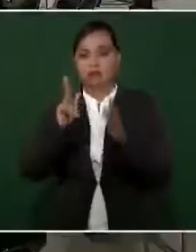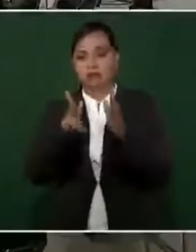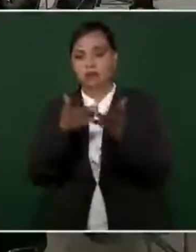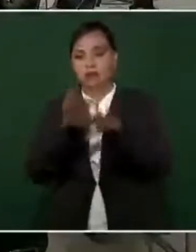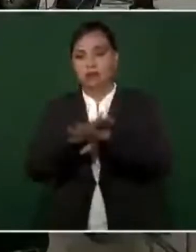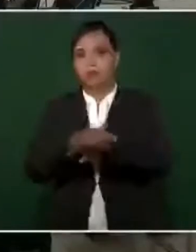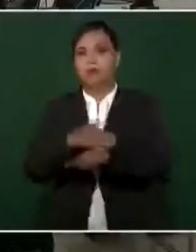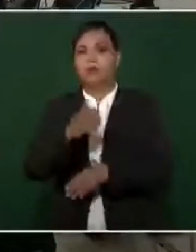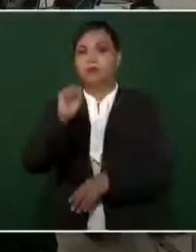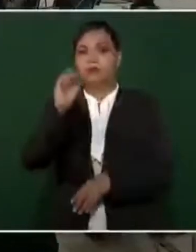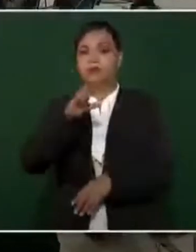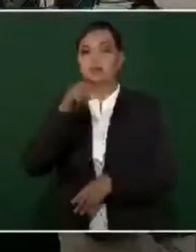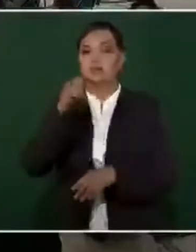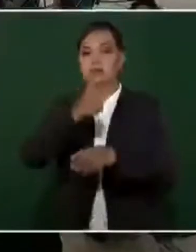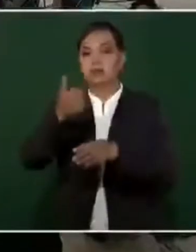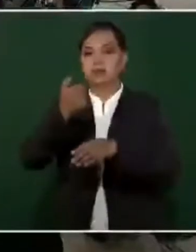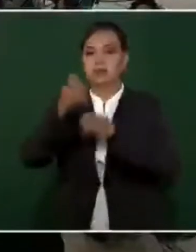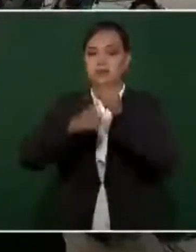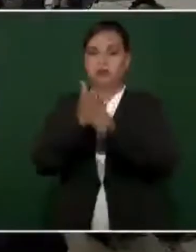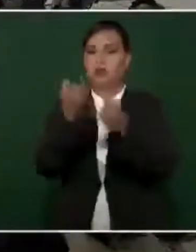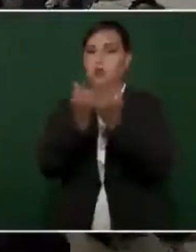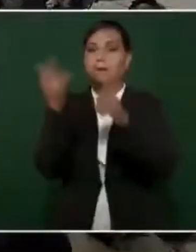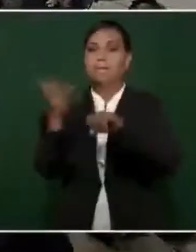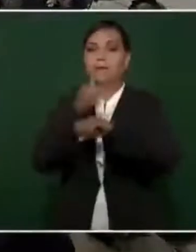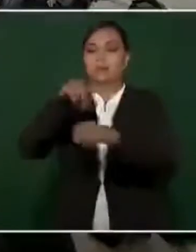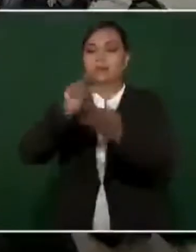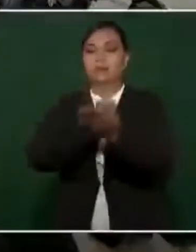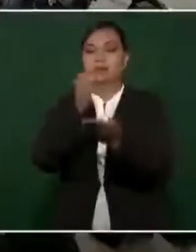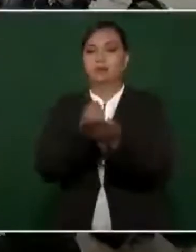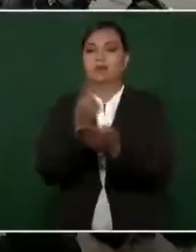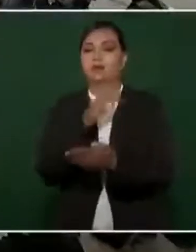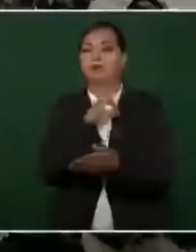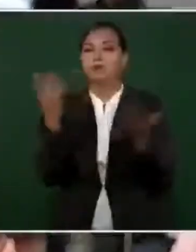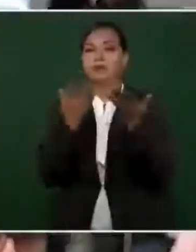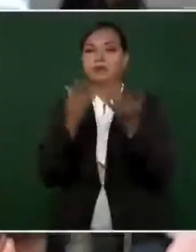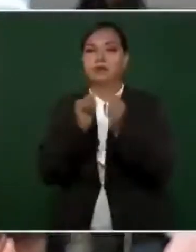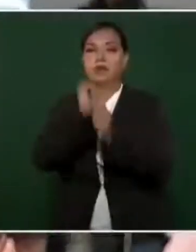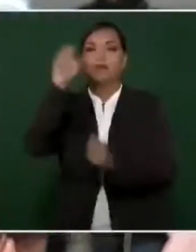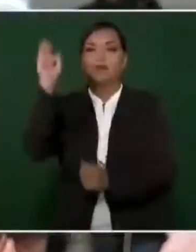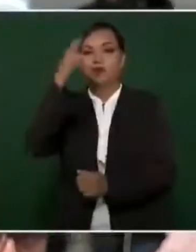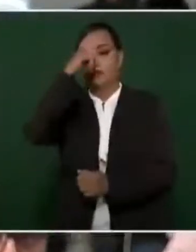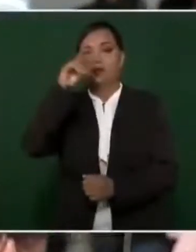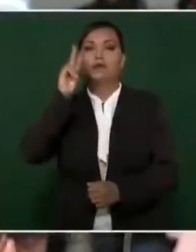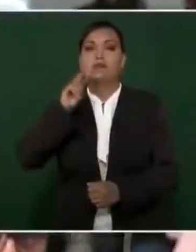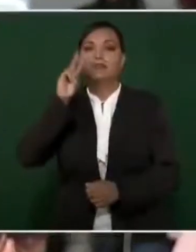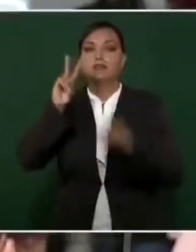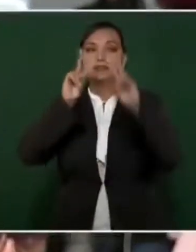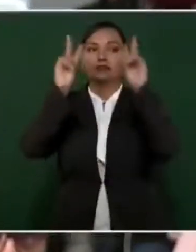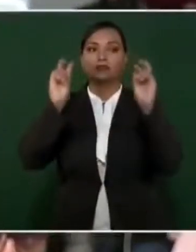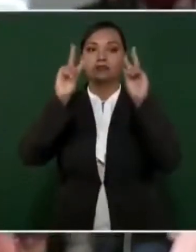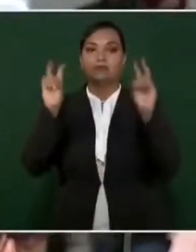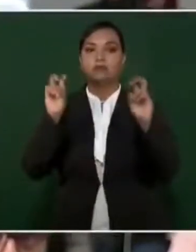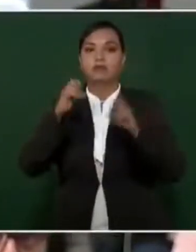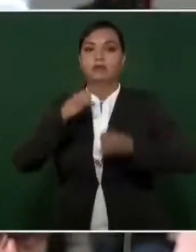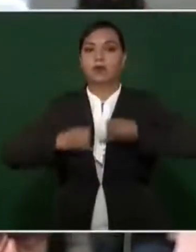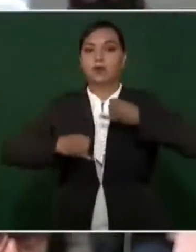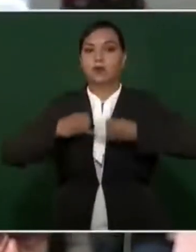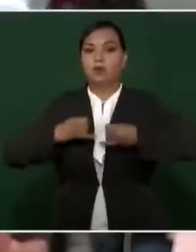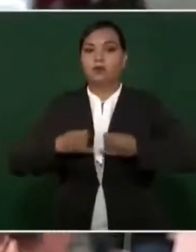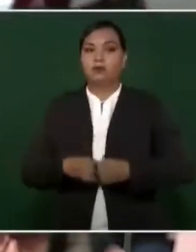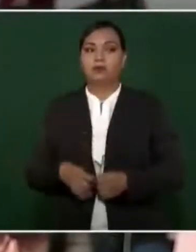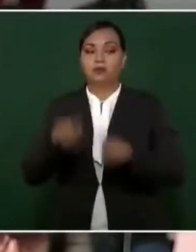en Tamaulipas. ¿Qué se podría hacer desde la Federación para ver este tema de justicia, bueno, de atender los temas de